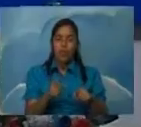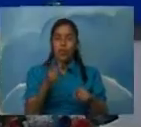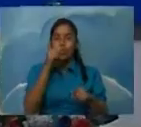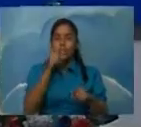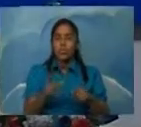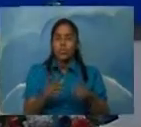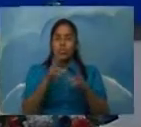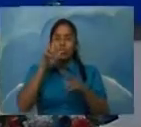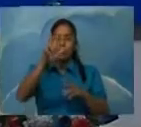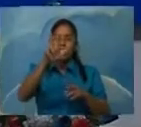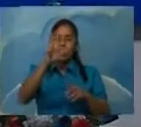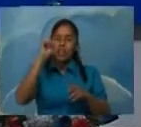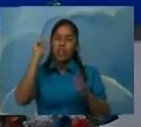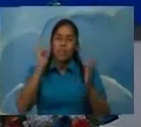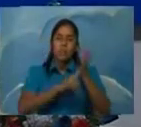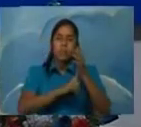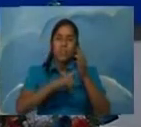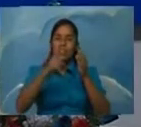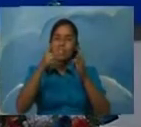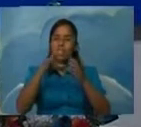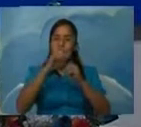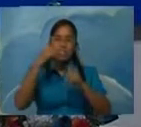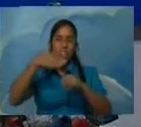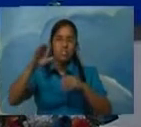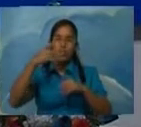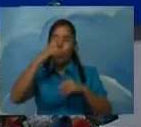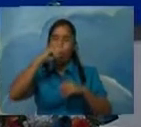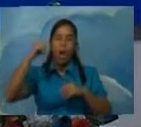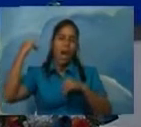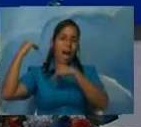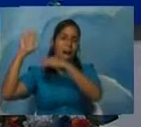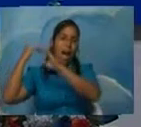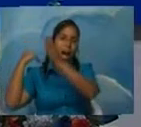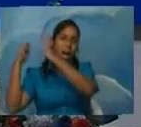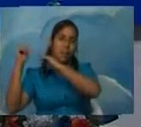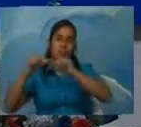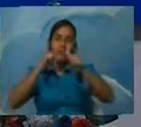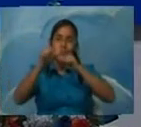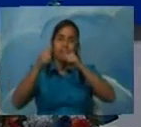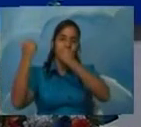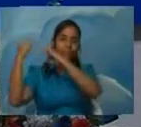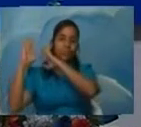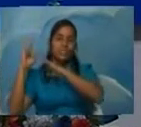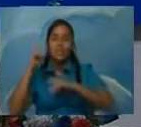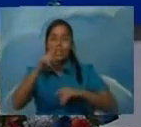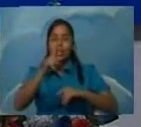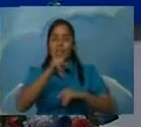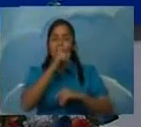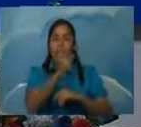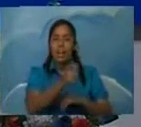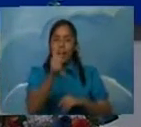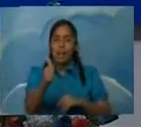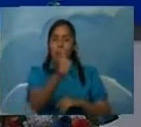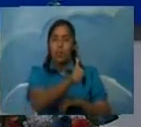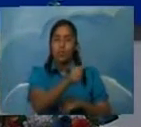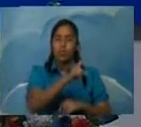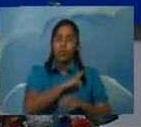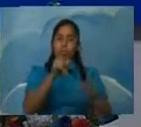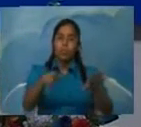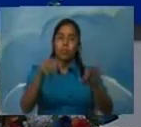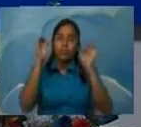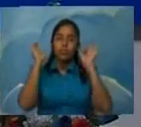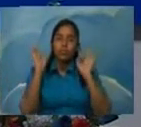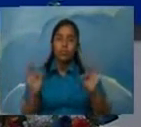unos 3.500 años, amados hermanos, que han pasado de eso, y ellos